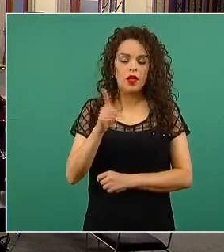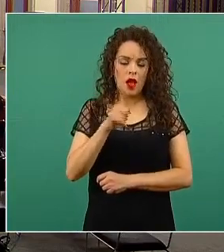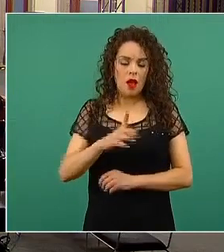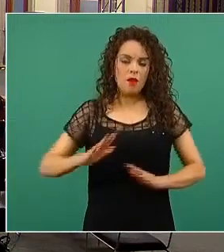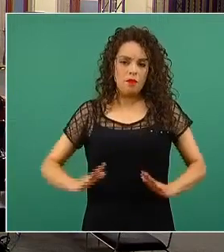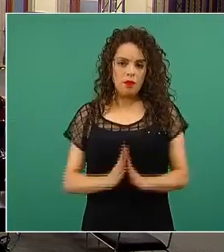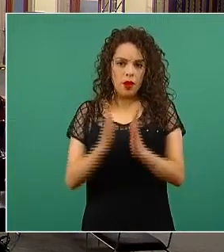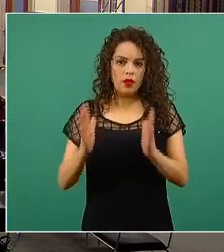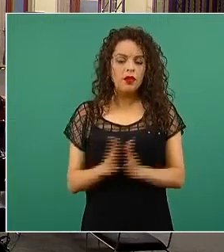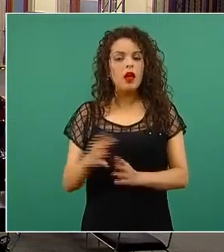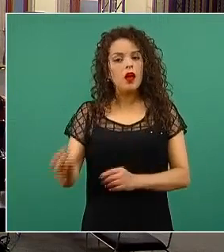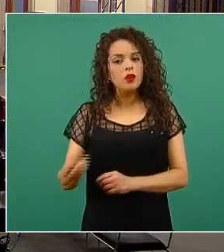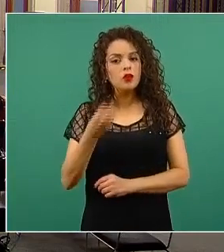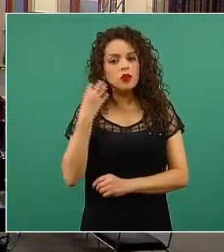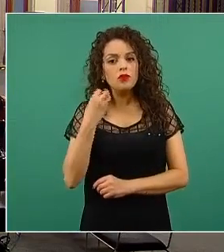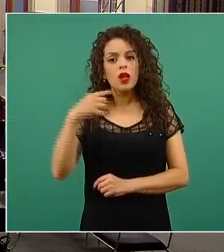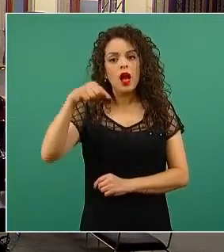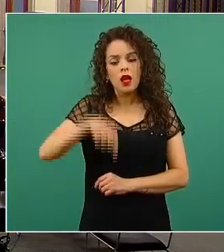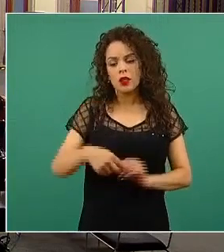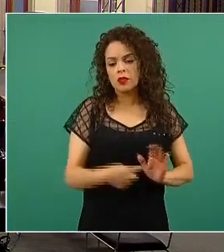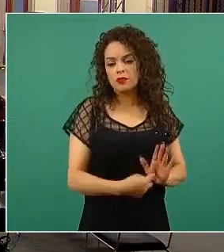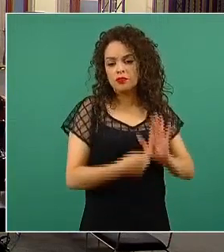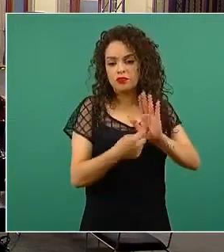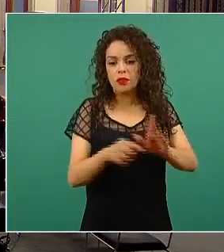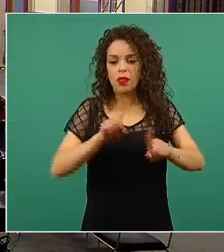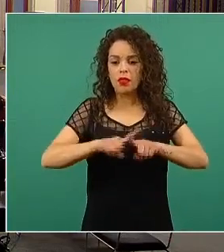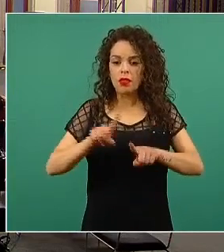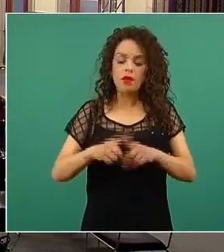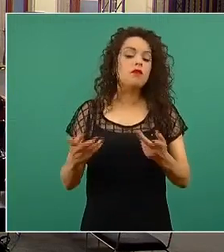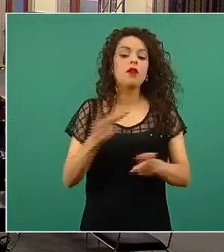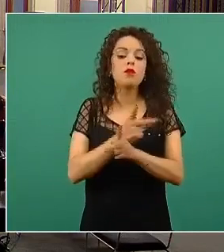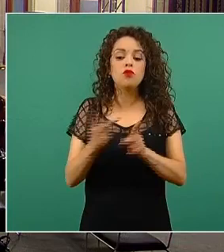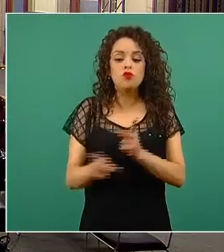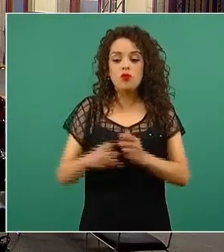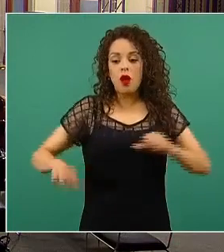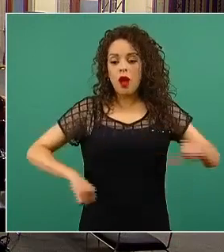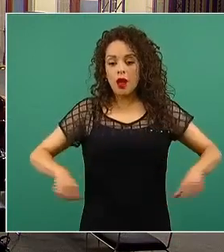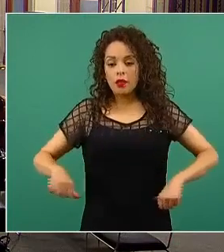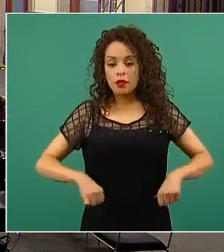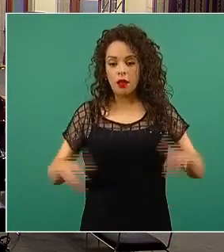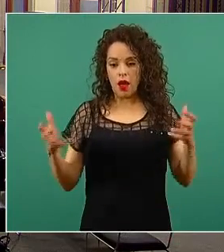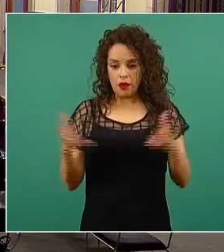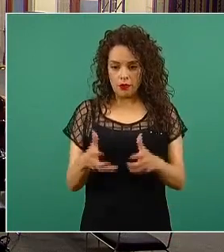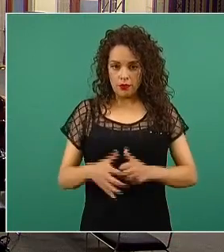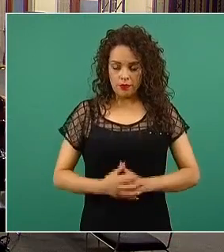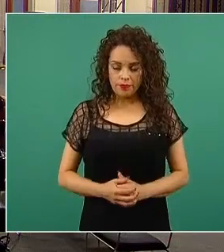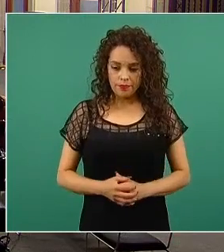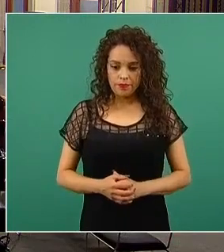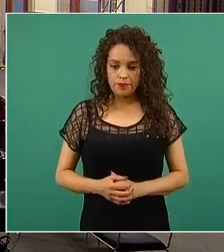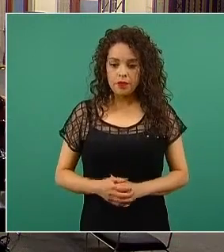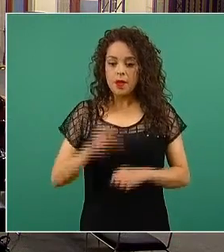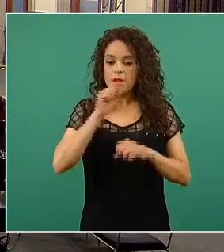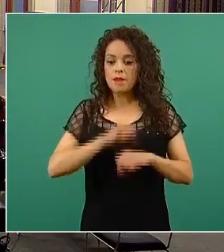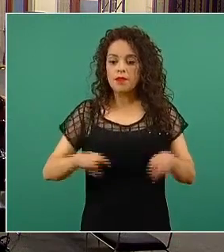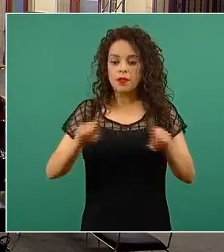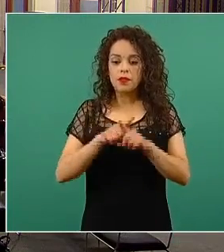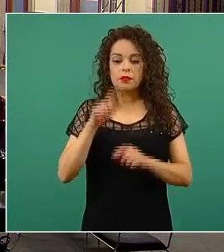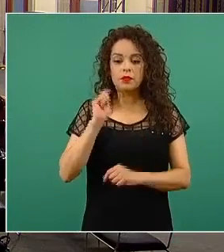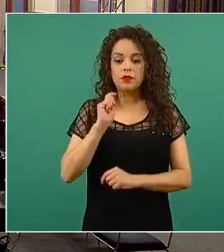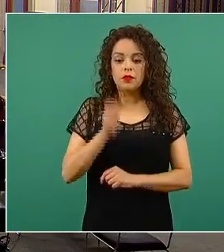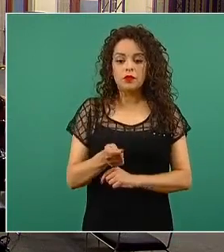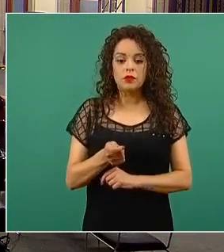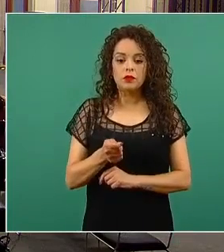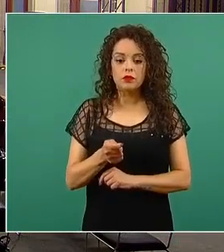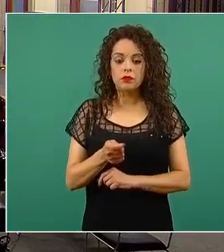las conferencias, exponiendo diferentes productos y actividades que se llevaron a cabo. Y obviamente órganos que